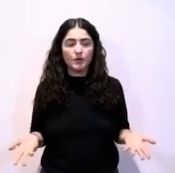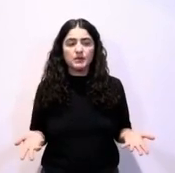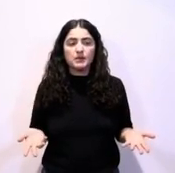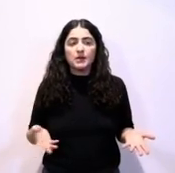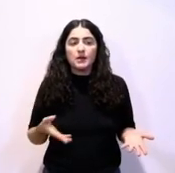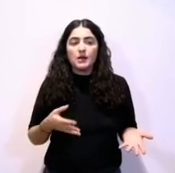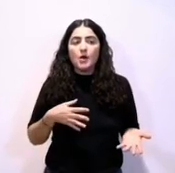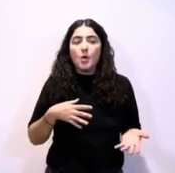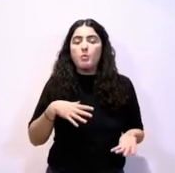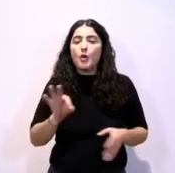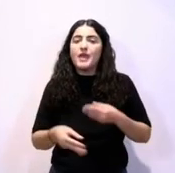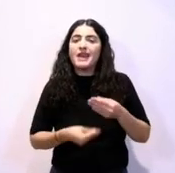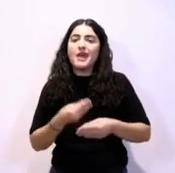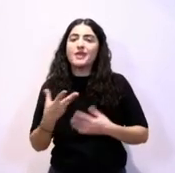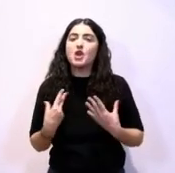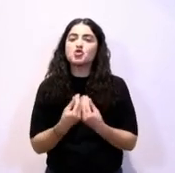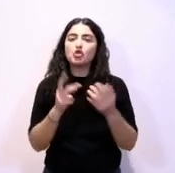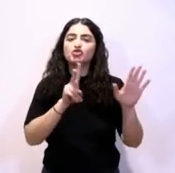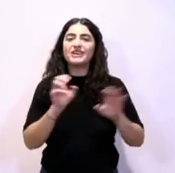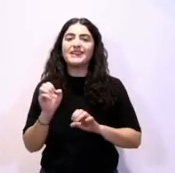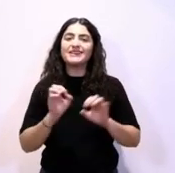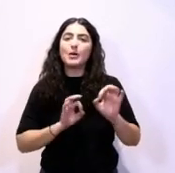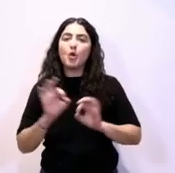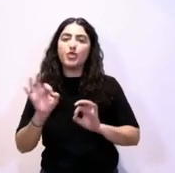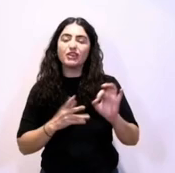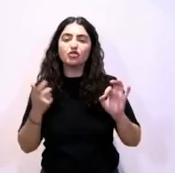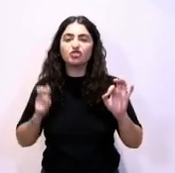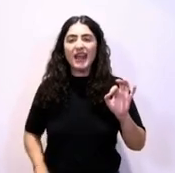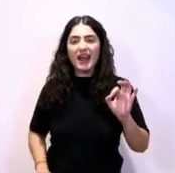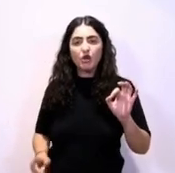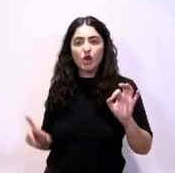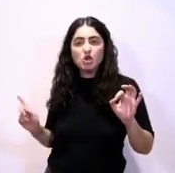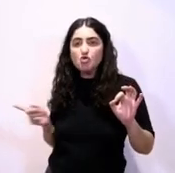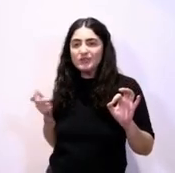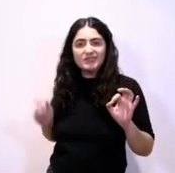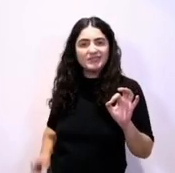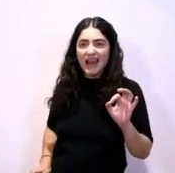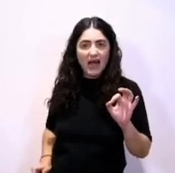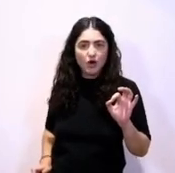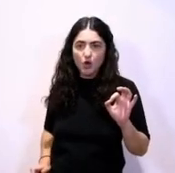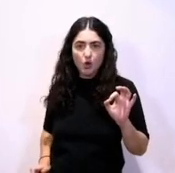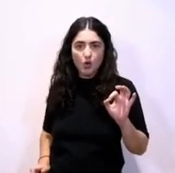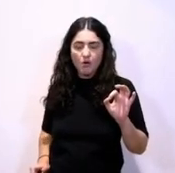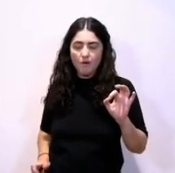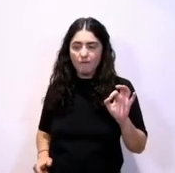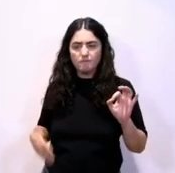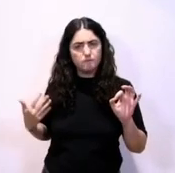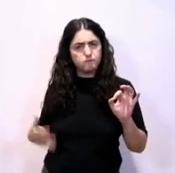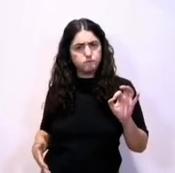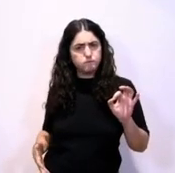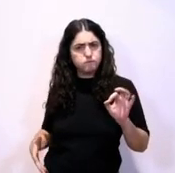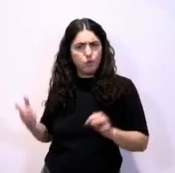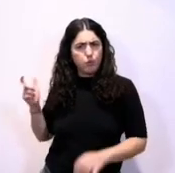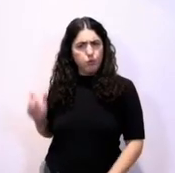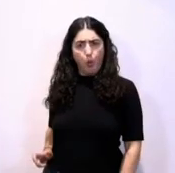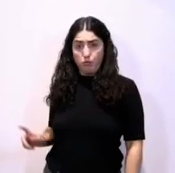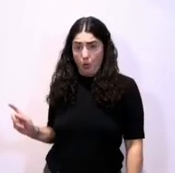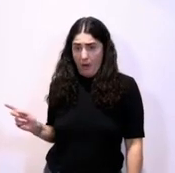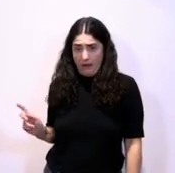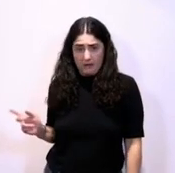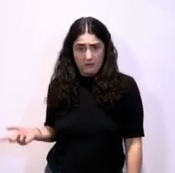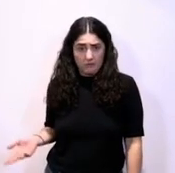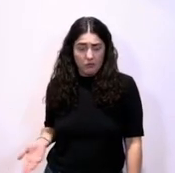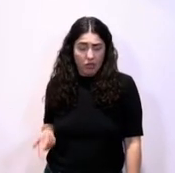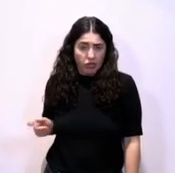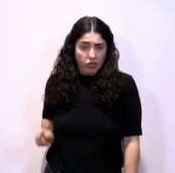con un 70% de unos salarios que ya no son salarios precisamente bollantes? ¿Cómo cree usted que pueden llegar